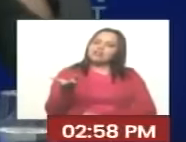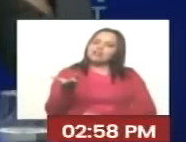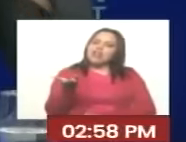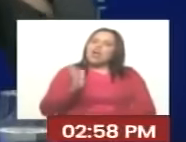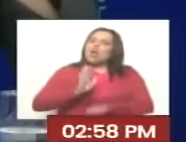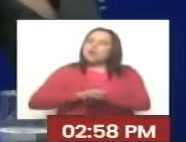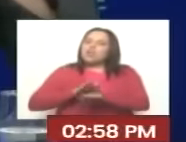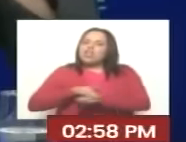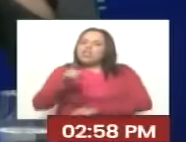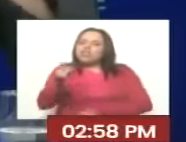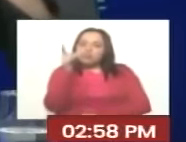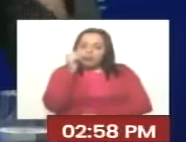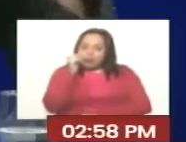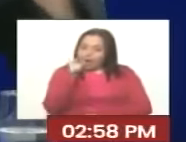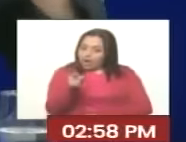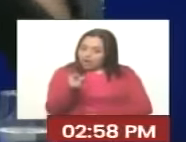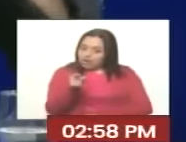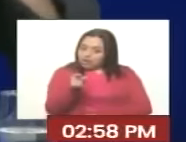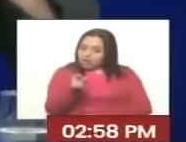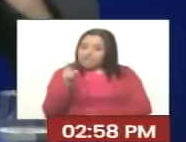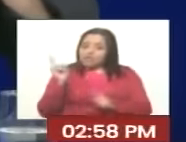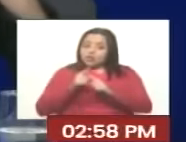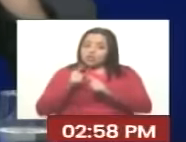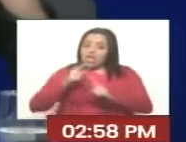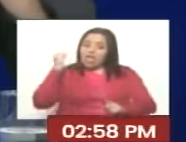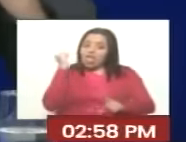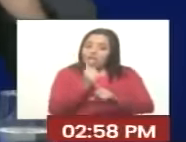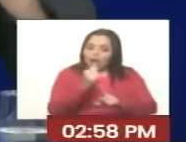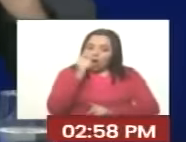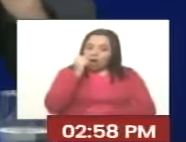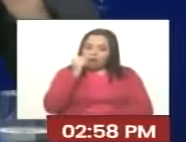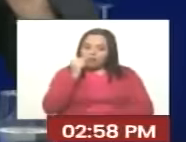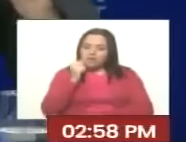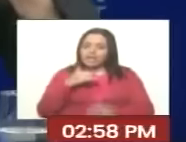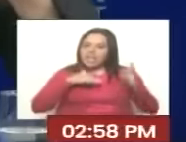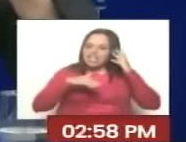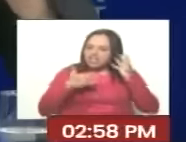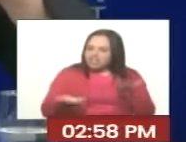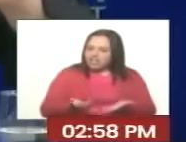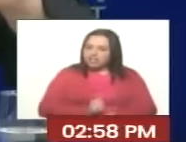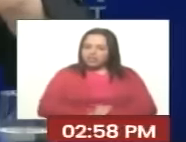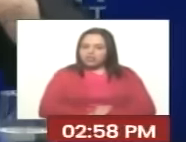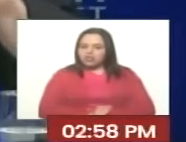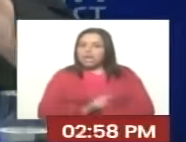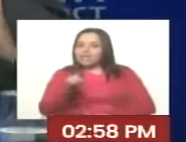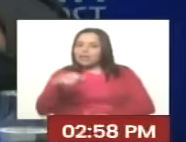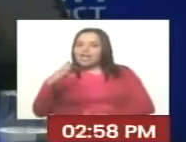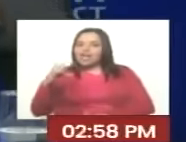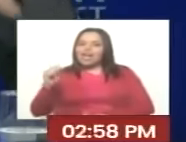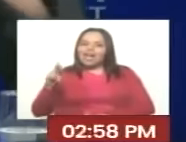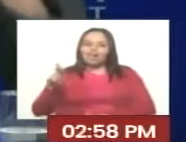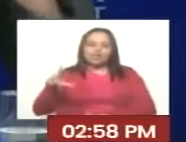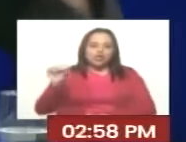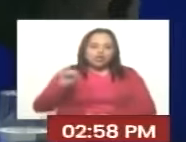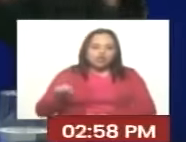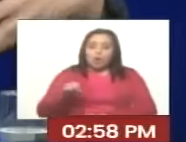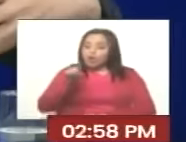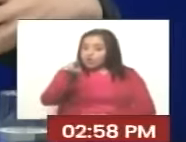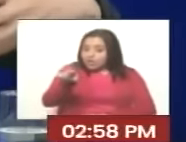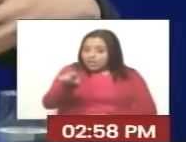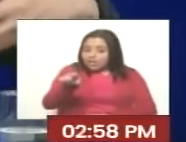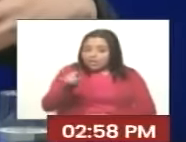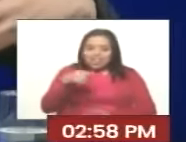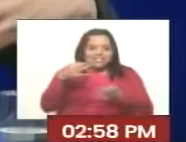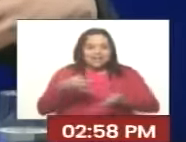desde que su papá y su tía mataron a Cancerbero y a Carlos Molnar, usted, que se la pasaba